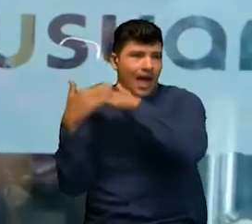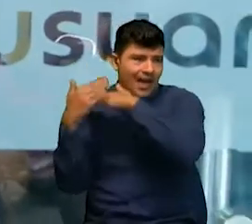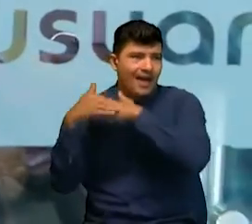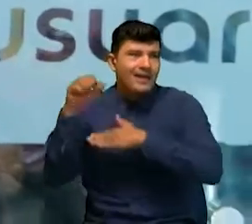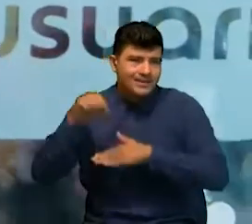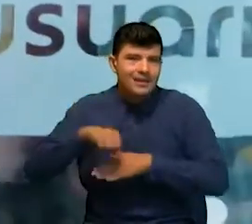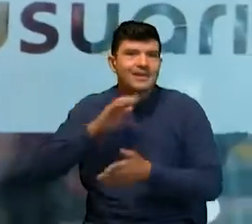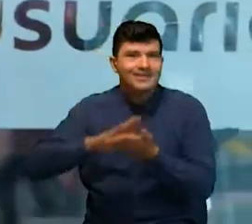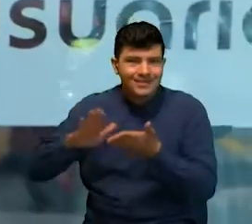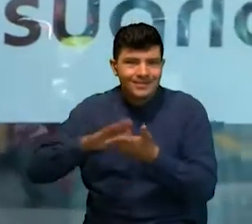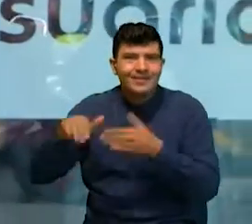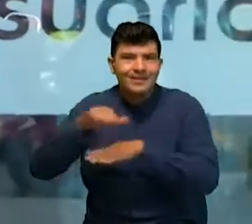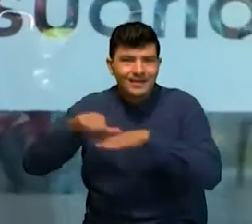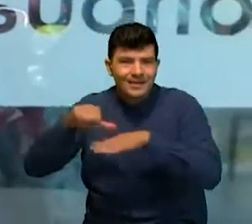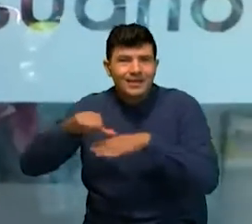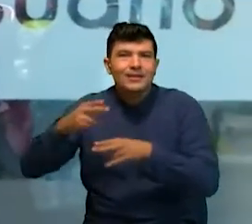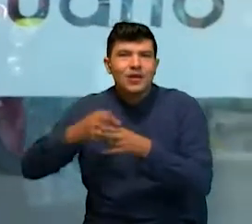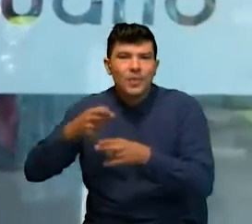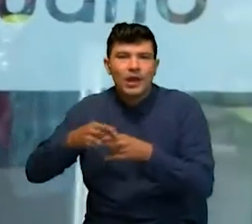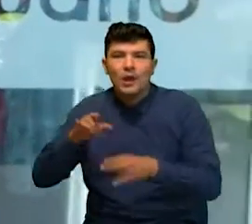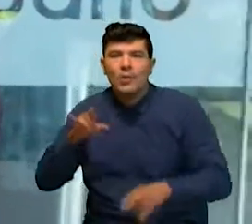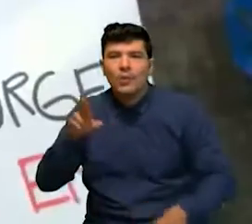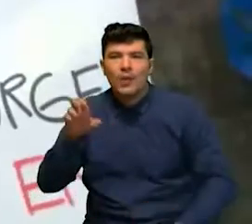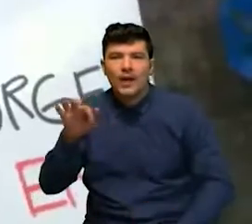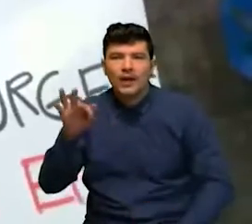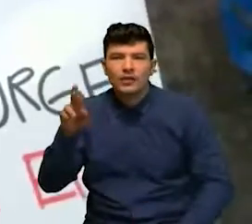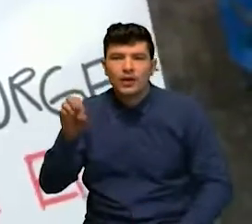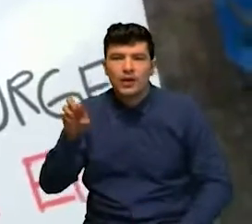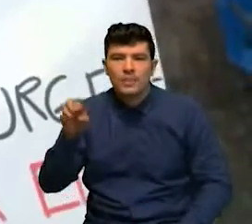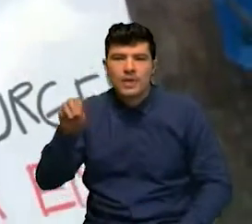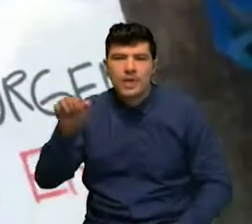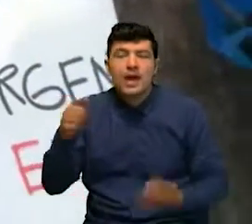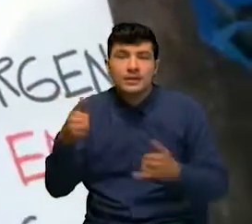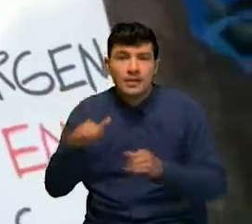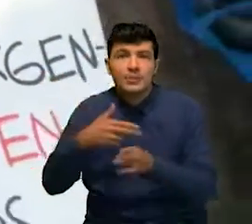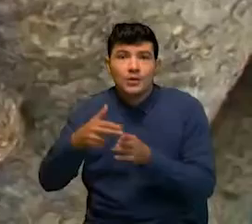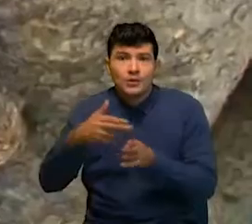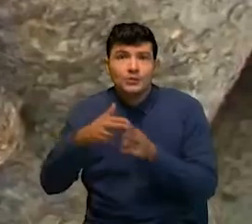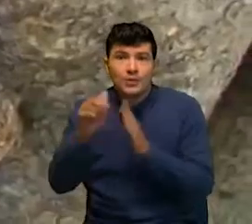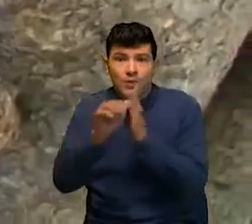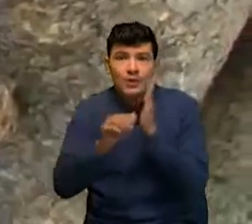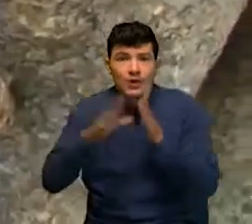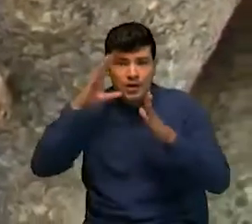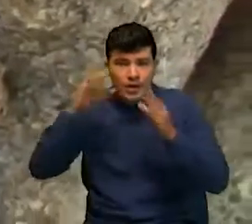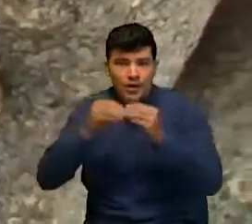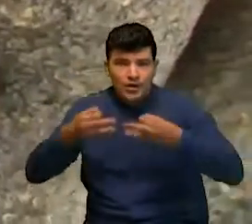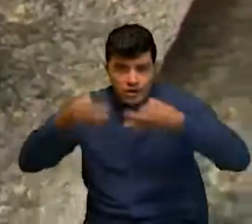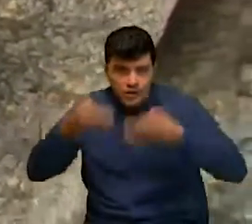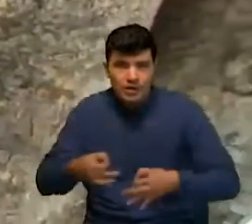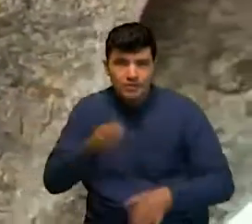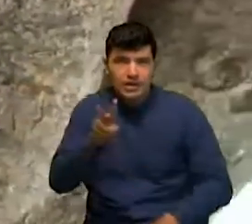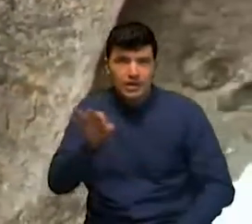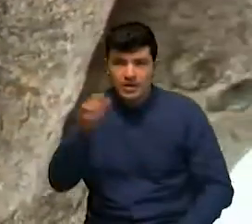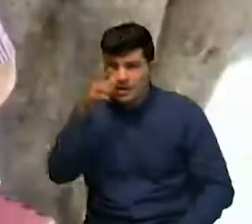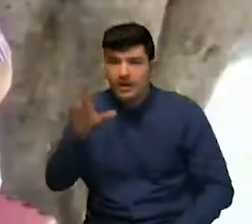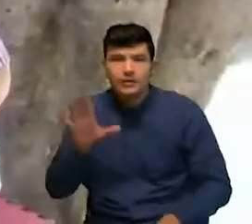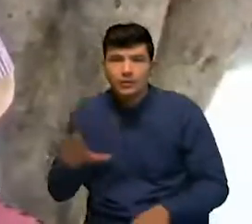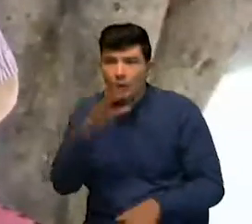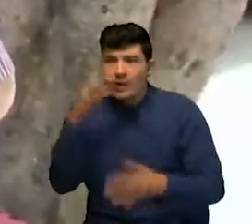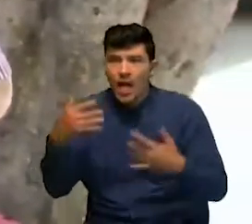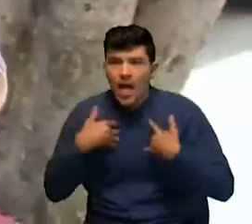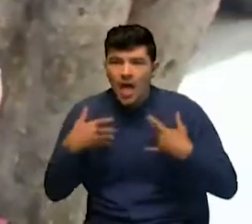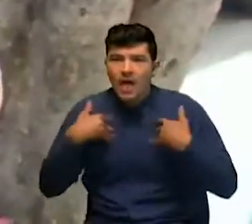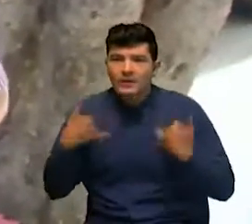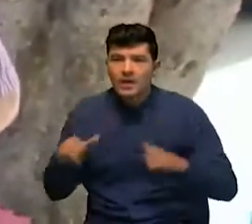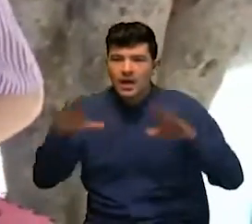la cirugía erecto mía interna endoscópica de israel ya estaba para el 23 de julio el padecimiento de este adulto mayor acabó pero